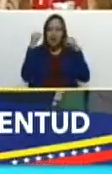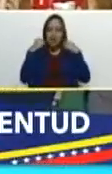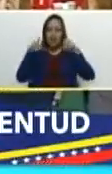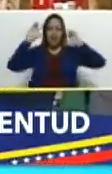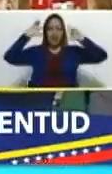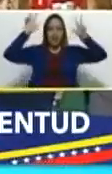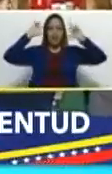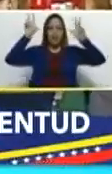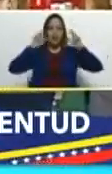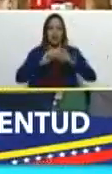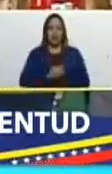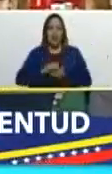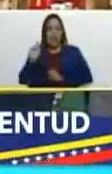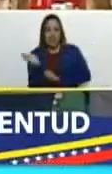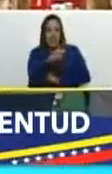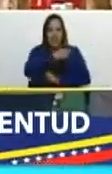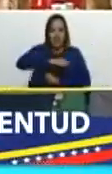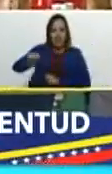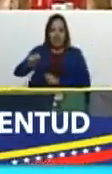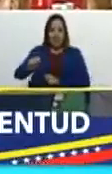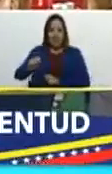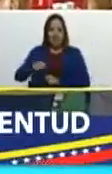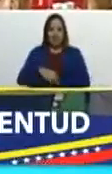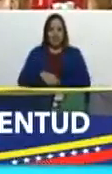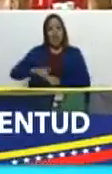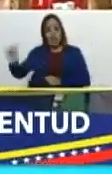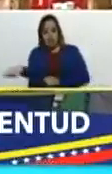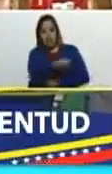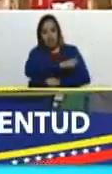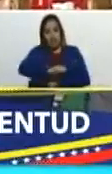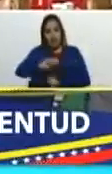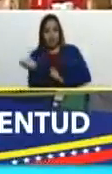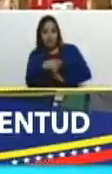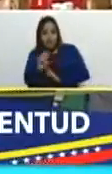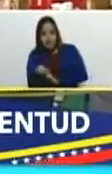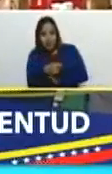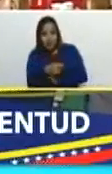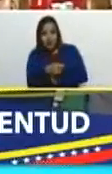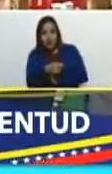voleibol, tenis, ping pong, salto alto,